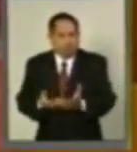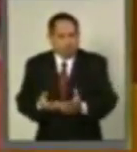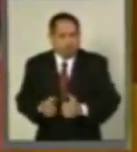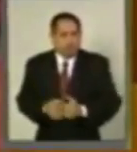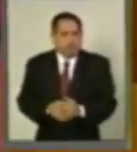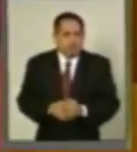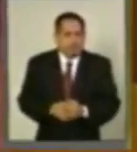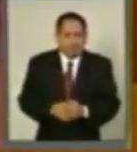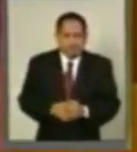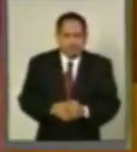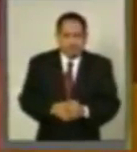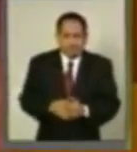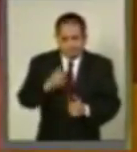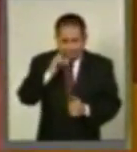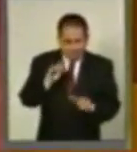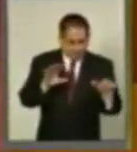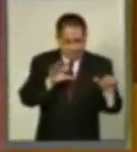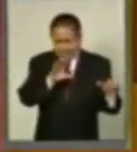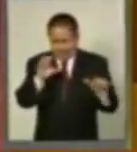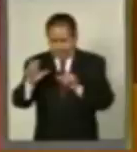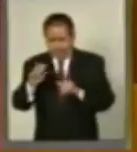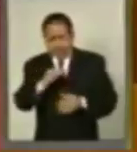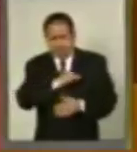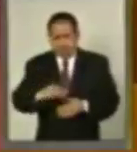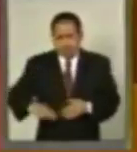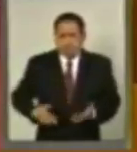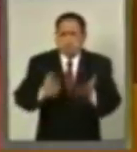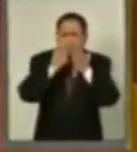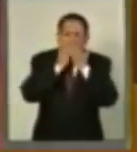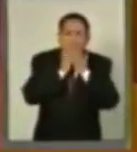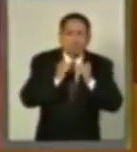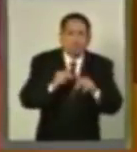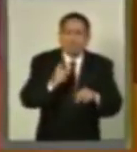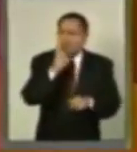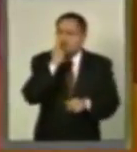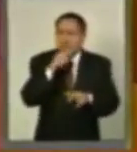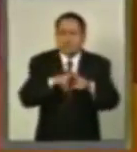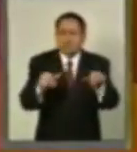Y estos 600 municipios que no cuentan con un solo policía,